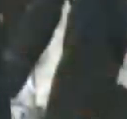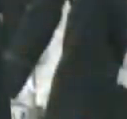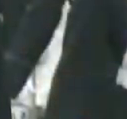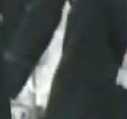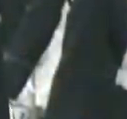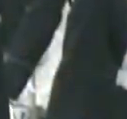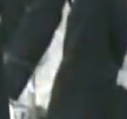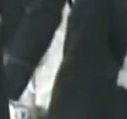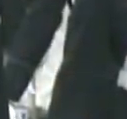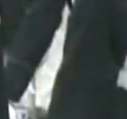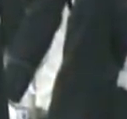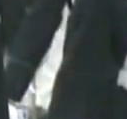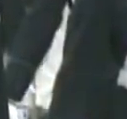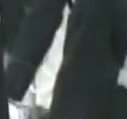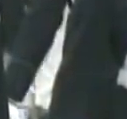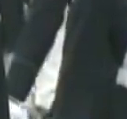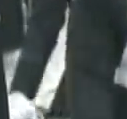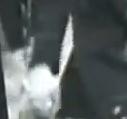al hombro